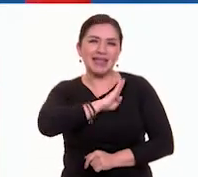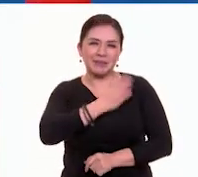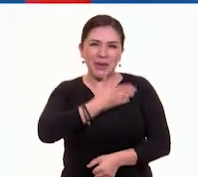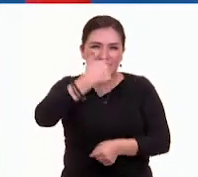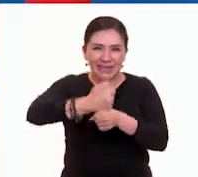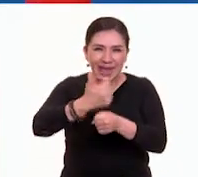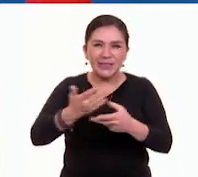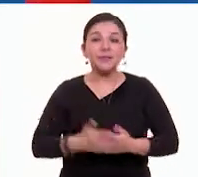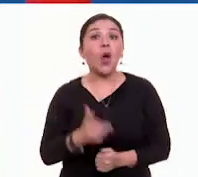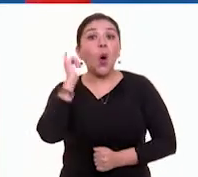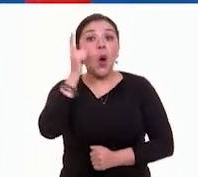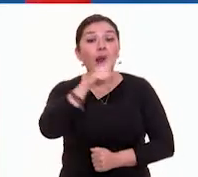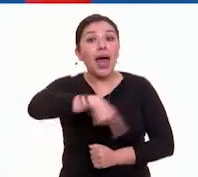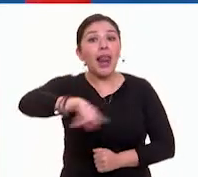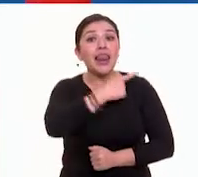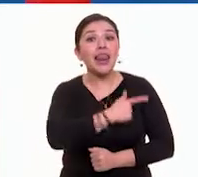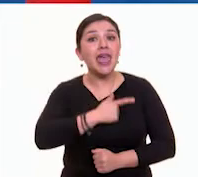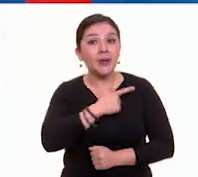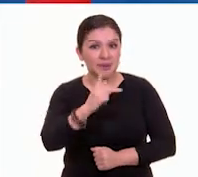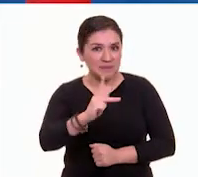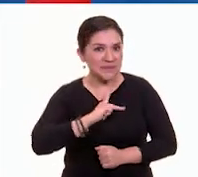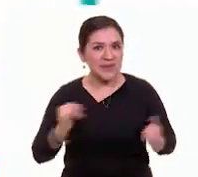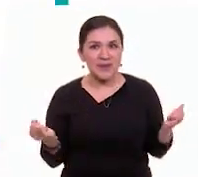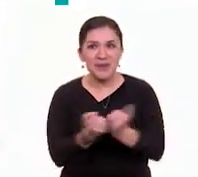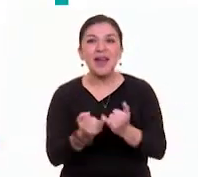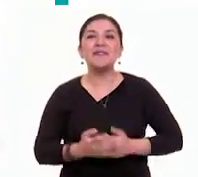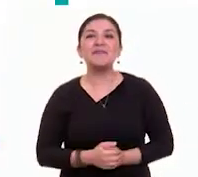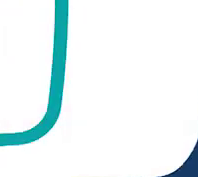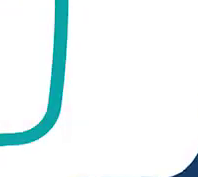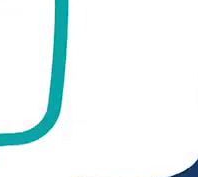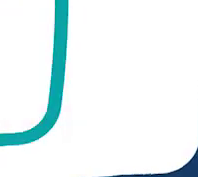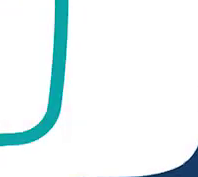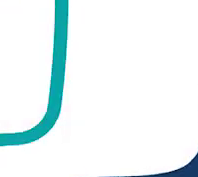grado. Espero que lo hayan disfrutado tanto como nosotros.